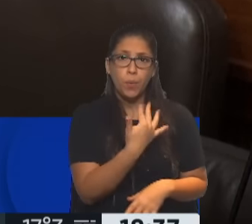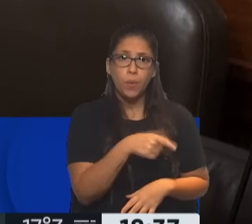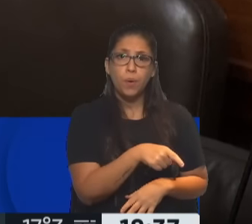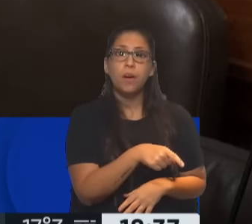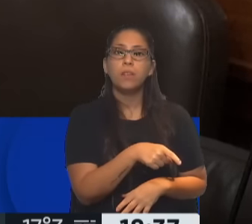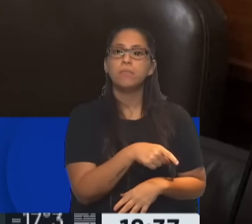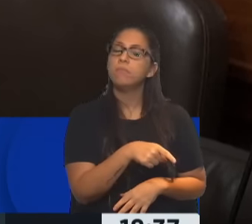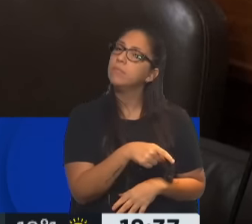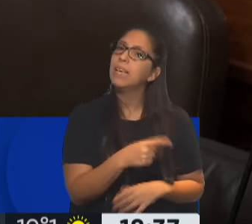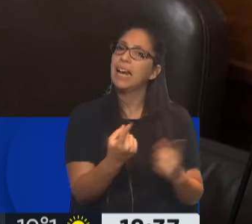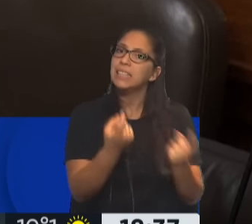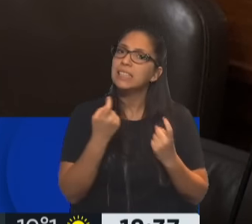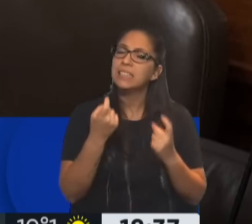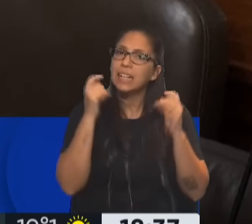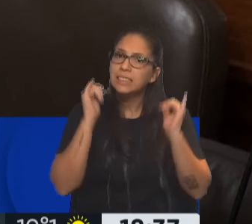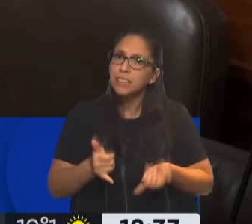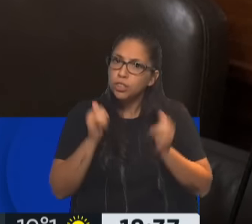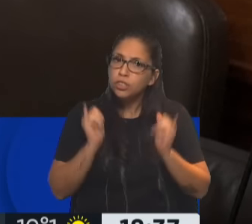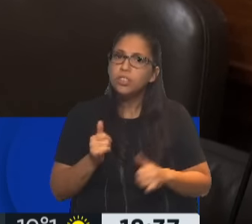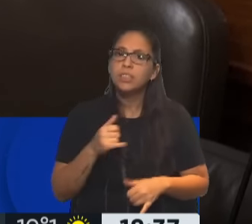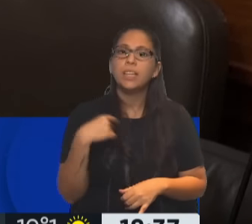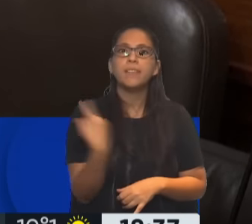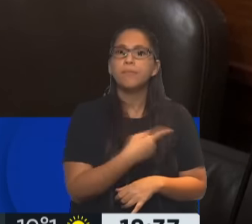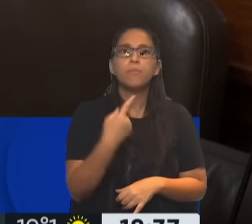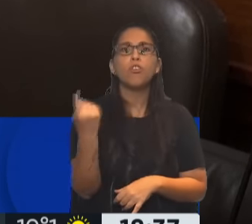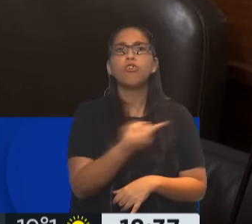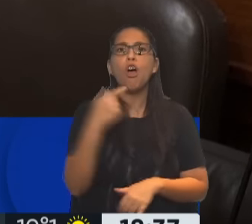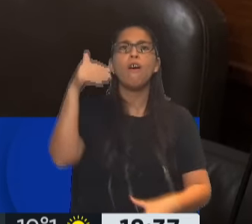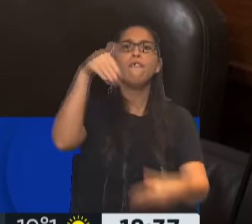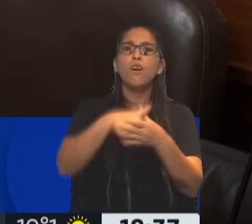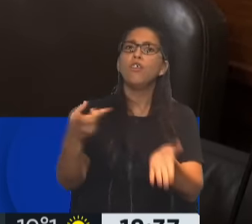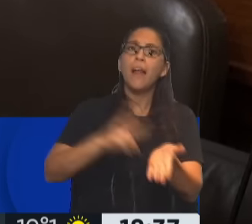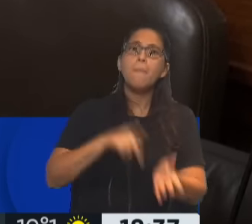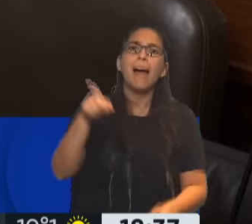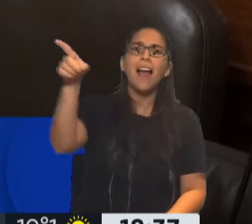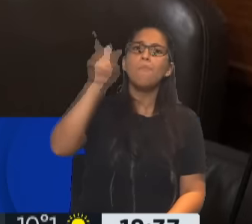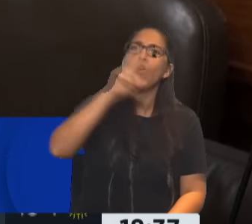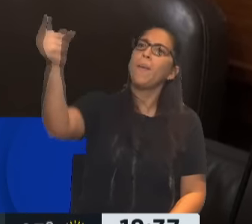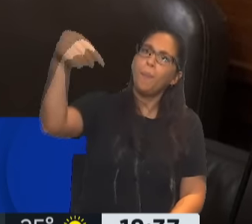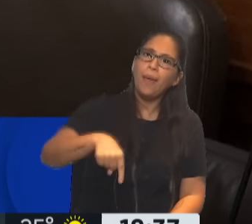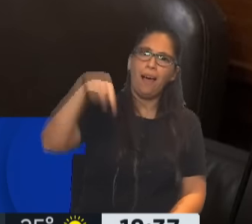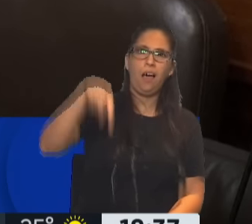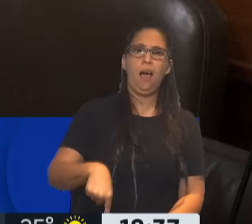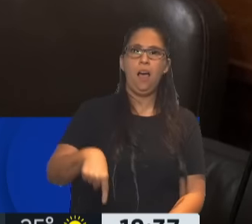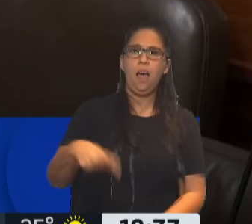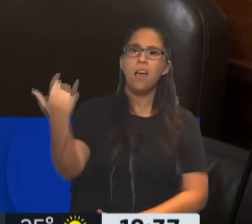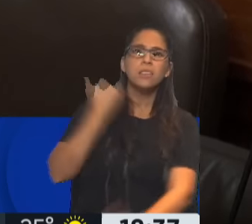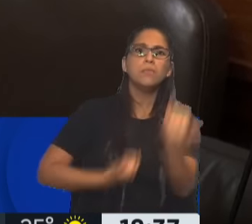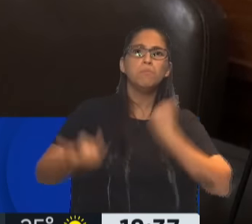Es necesario que podamos dar, reitero, el voto para que ella venga a explicar a